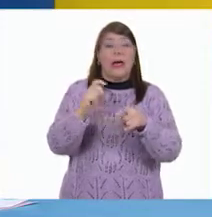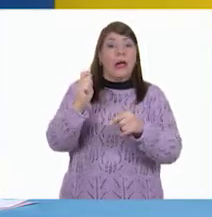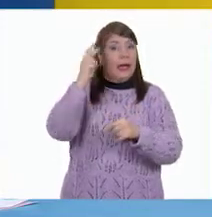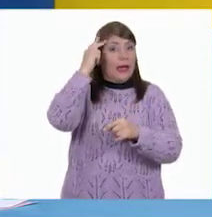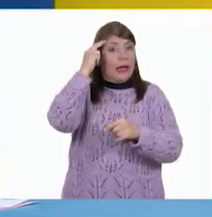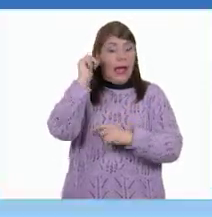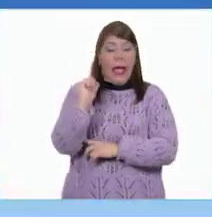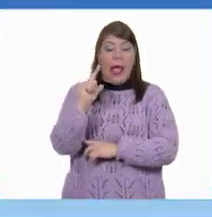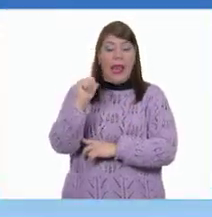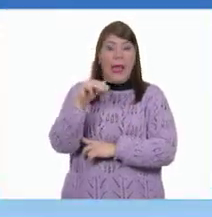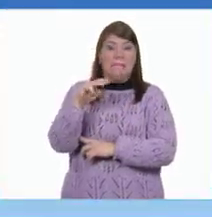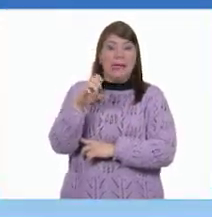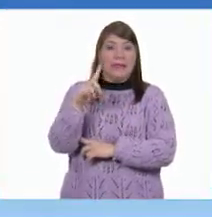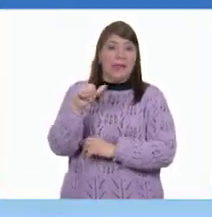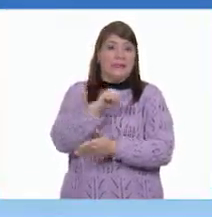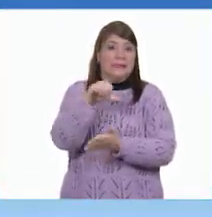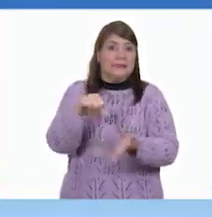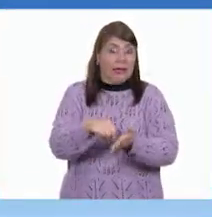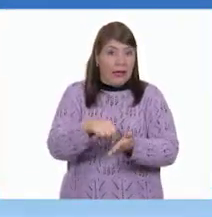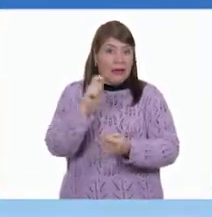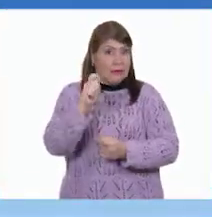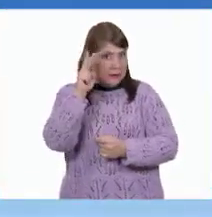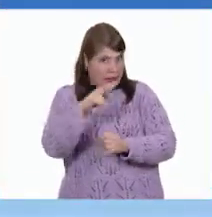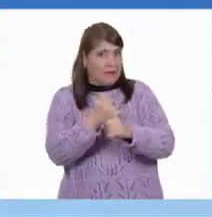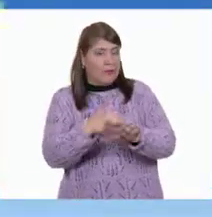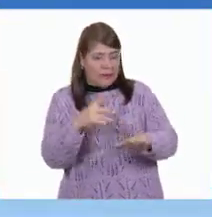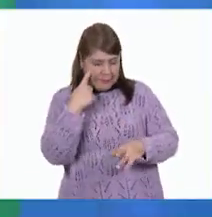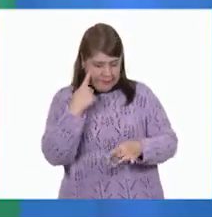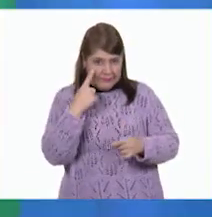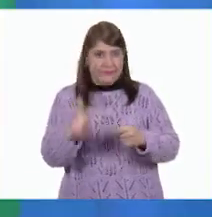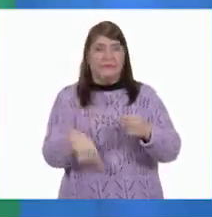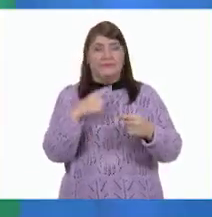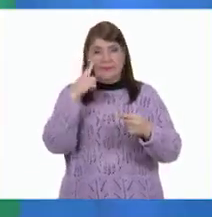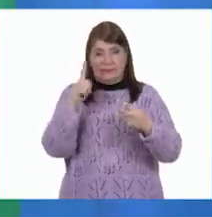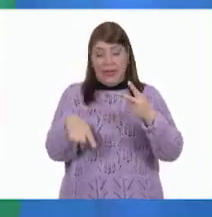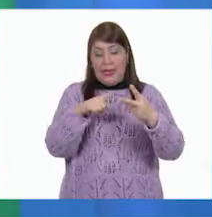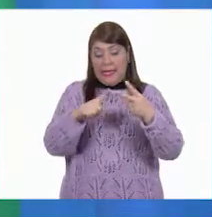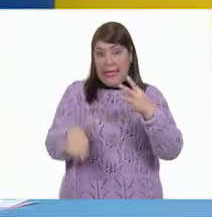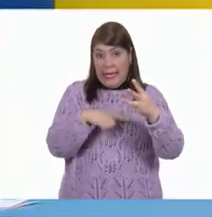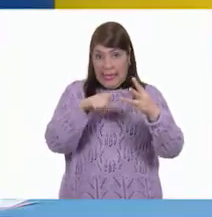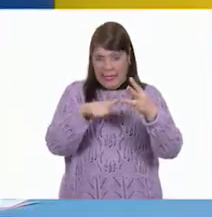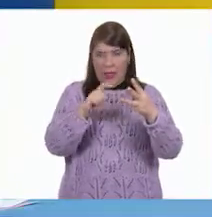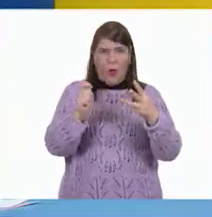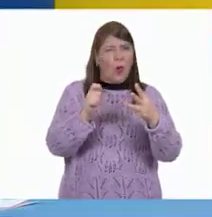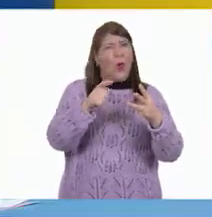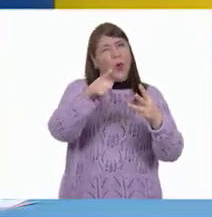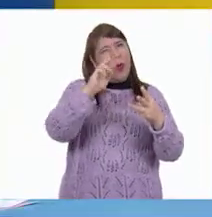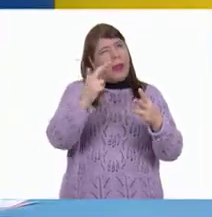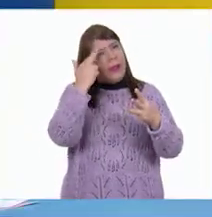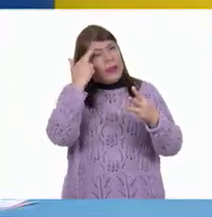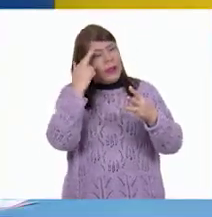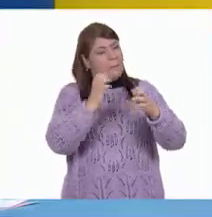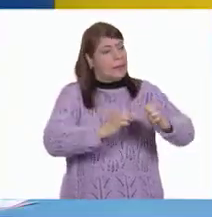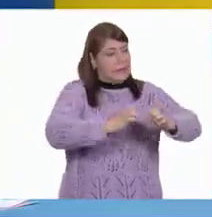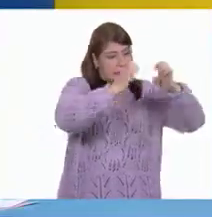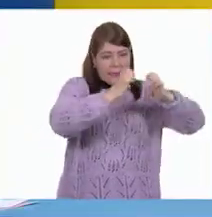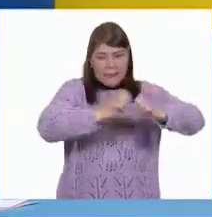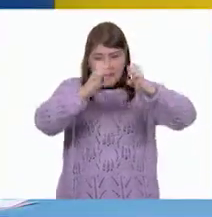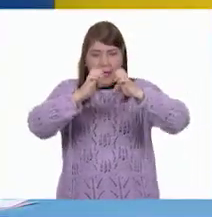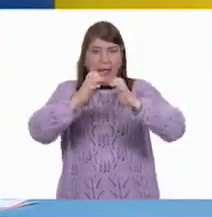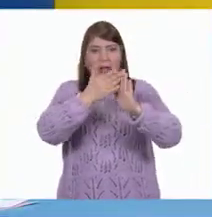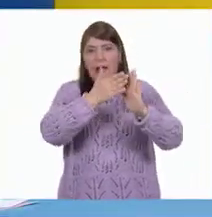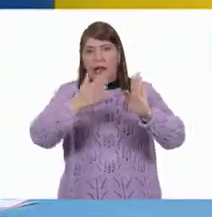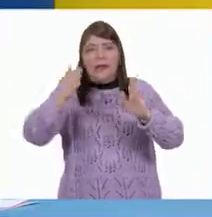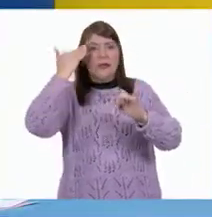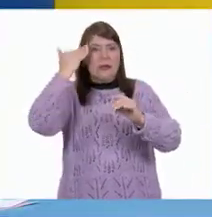Pero bueno, es un dato interesante. Pasemos a la siguiente pregunta. ¿Qué edificios de los que se construyeron durante el centenario se